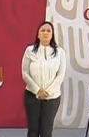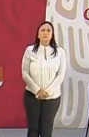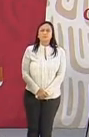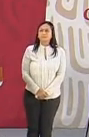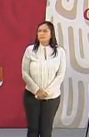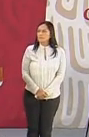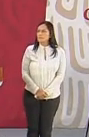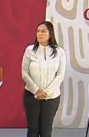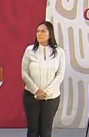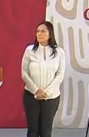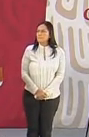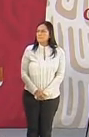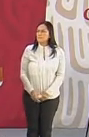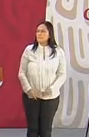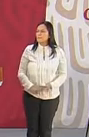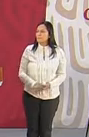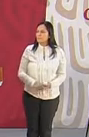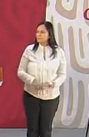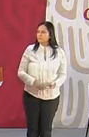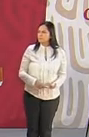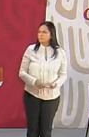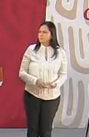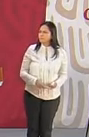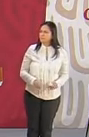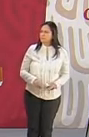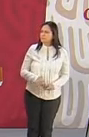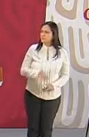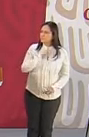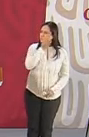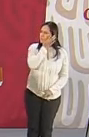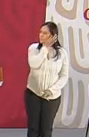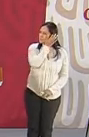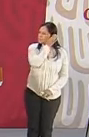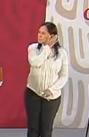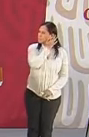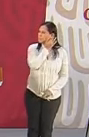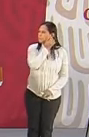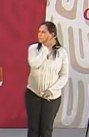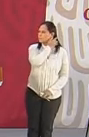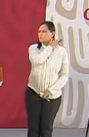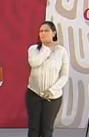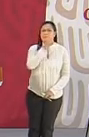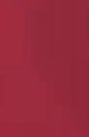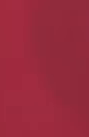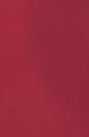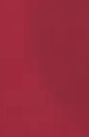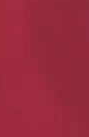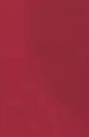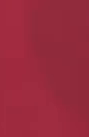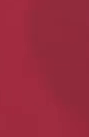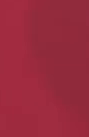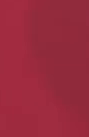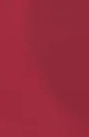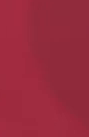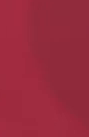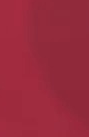faltaban extintores, pero también hay cosas importantes que tienen que hacer las estancias infantiles en sistema de cuidados que tienen que ver con